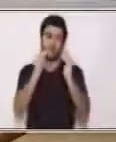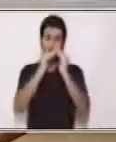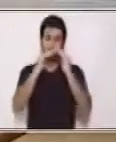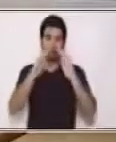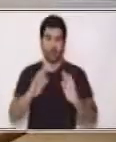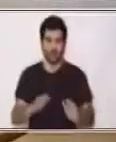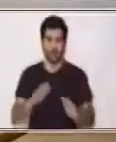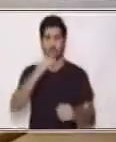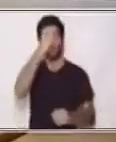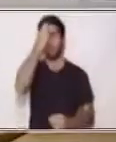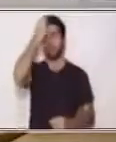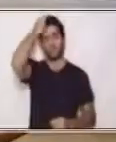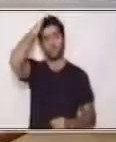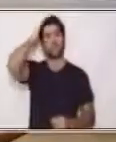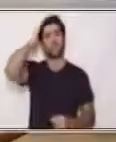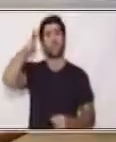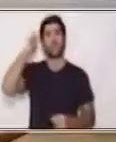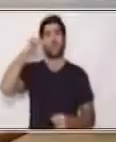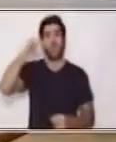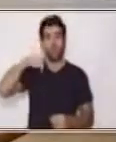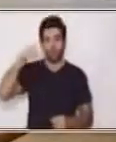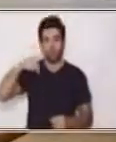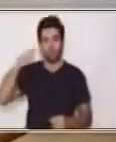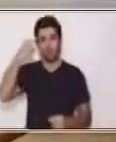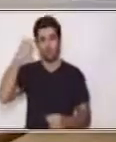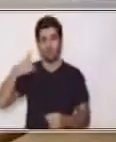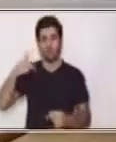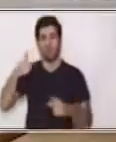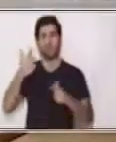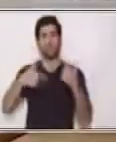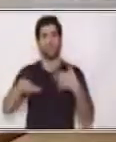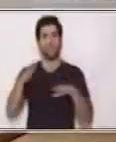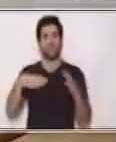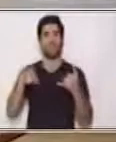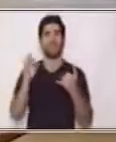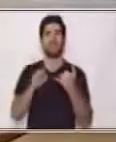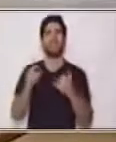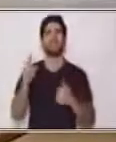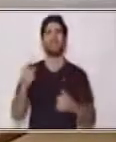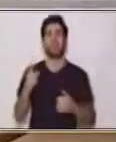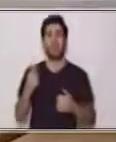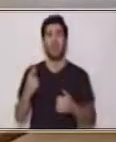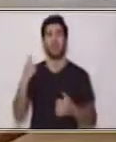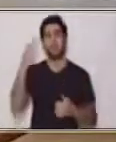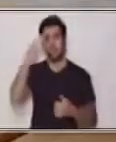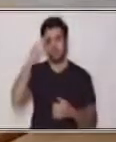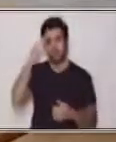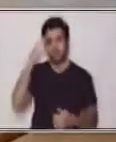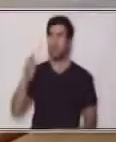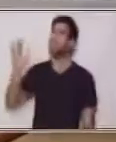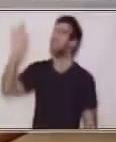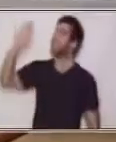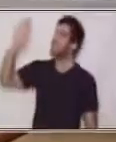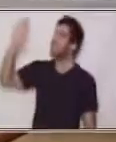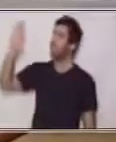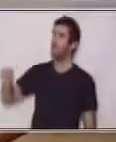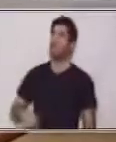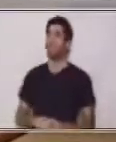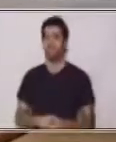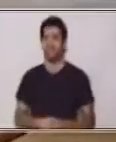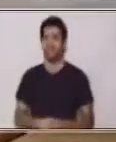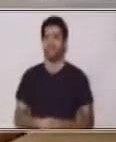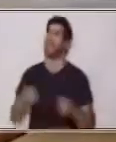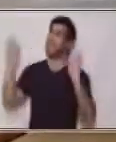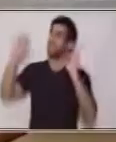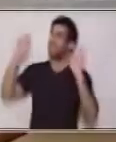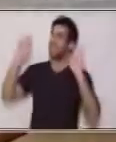Muy bien. El día de hoy, en la lengua de señas, nos acompañará Pablo. Hola, Pablo. Gracias por